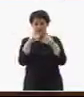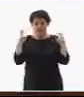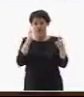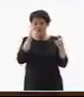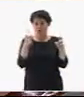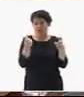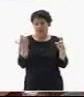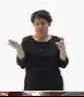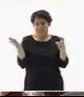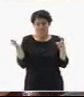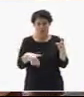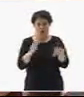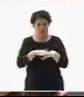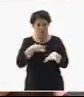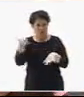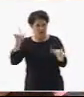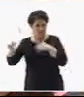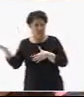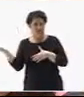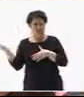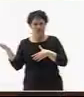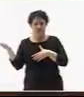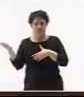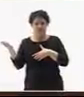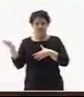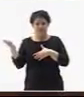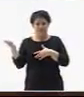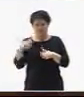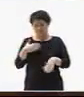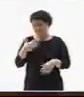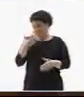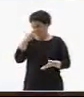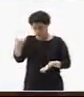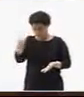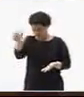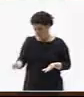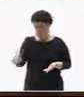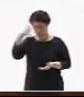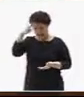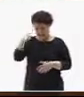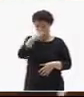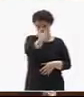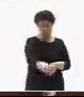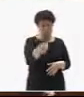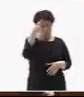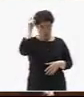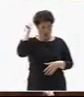permite. Mire, señor Clavijo, señor Ruano, decía usted